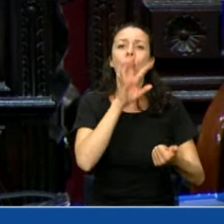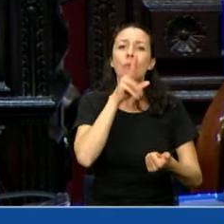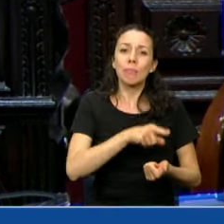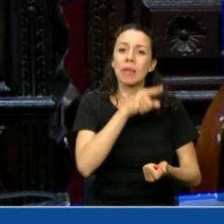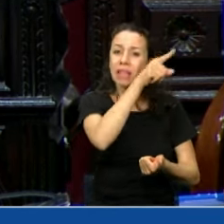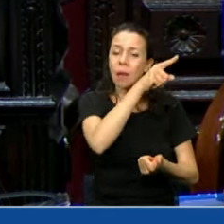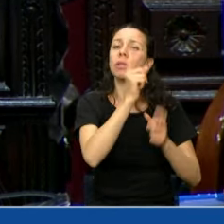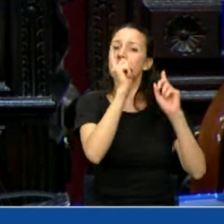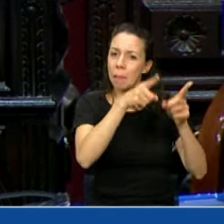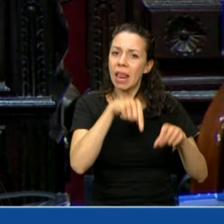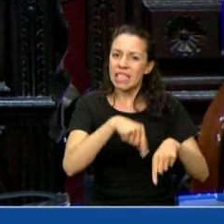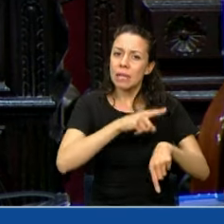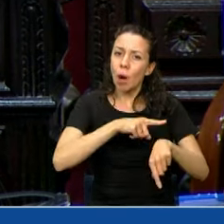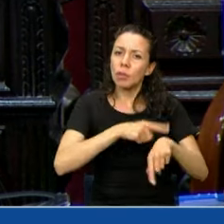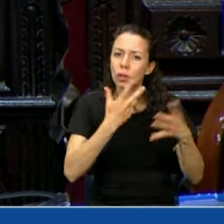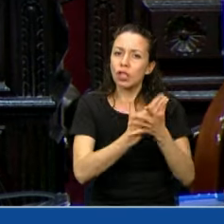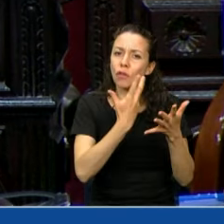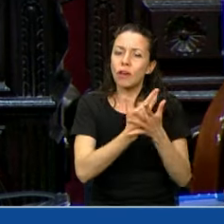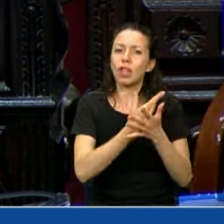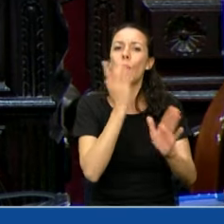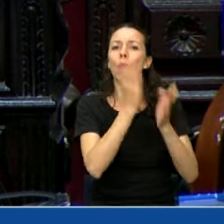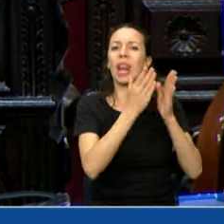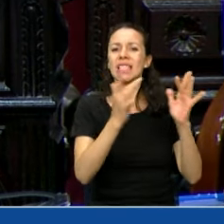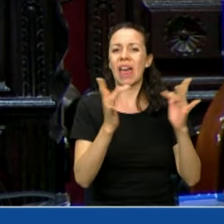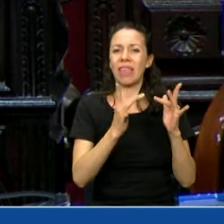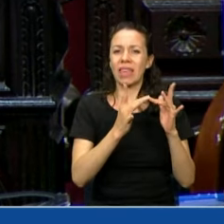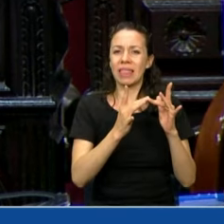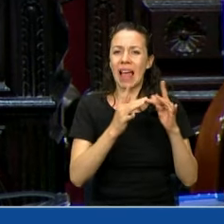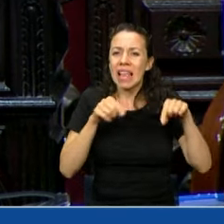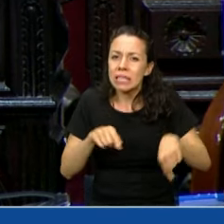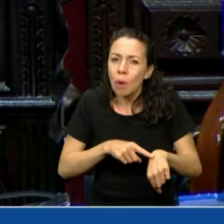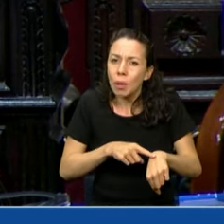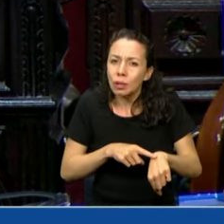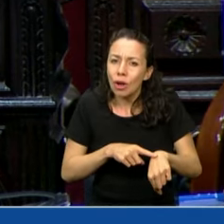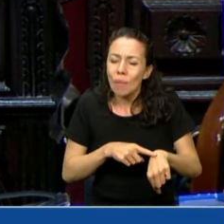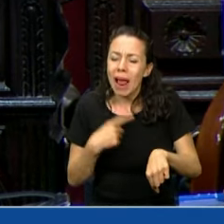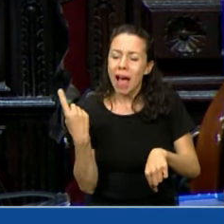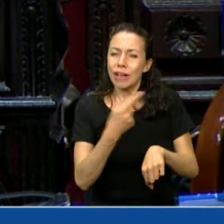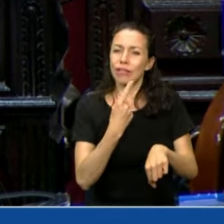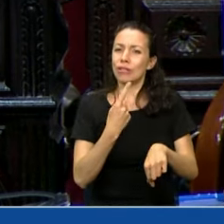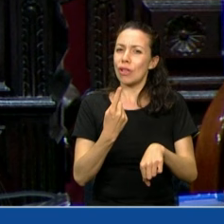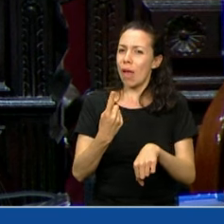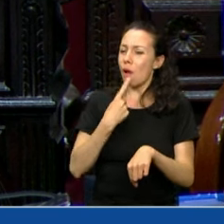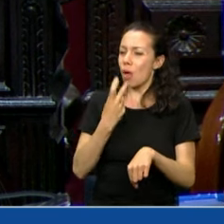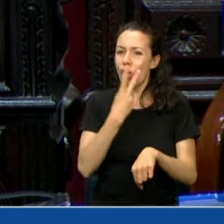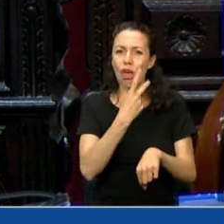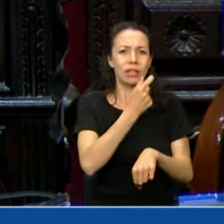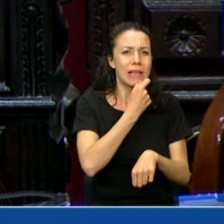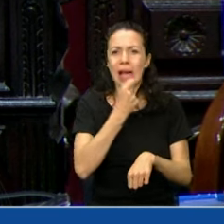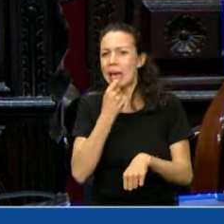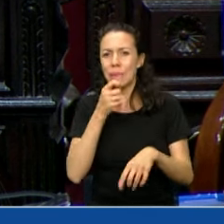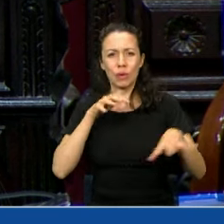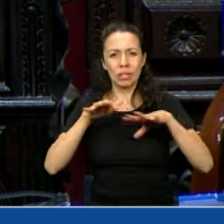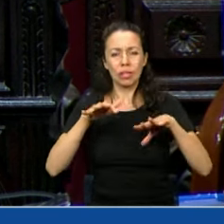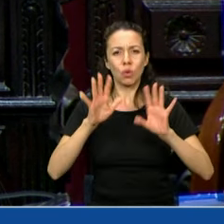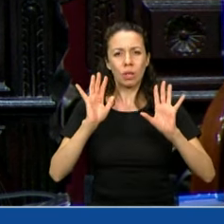digital en estos precisos momentos para digo tener en cuenta y poder de algún modo e poner